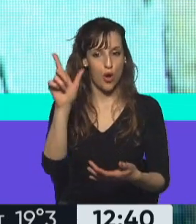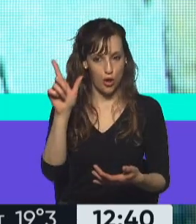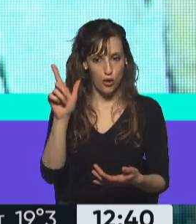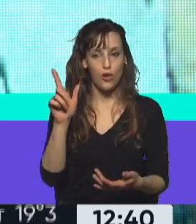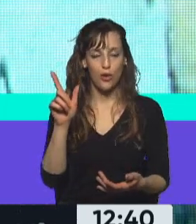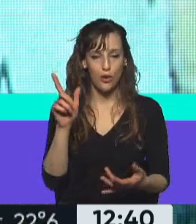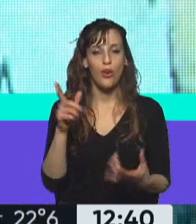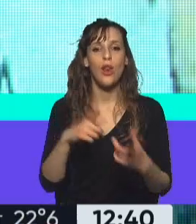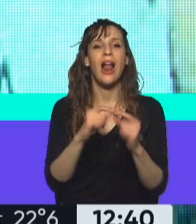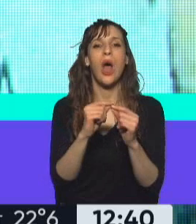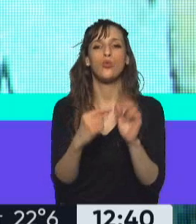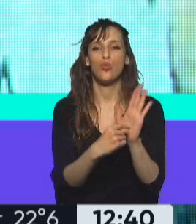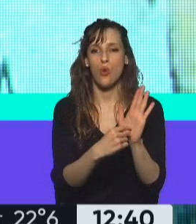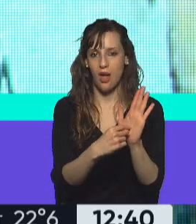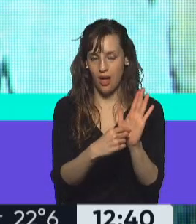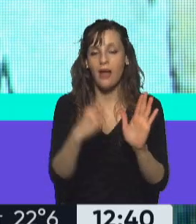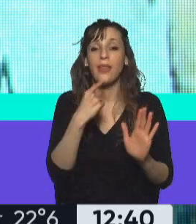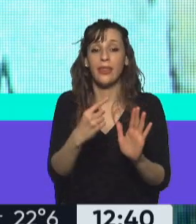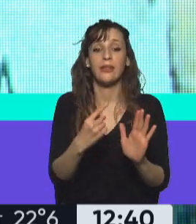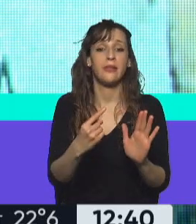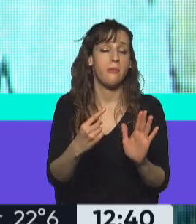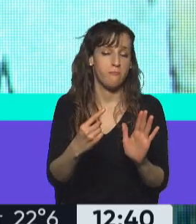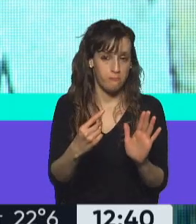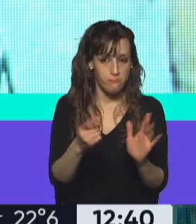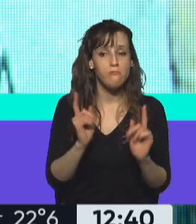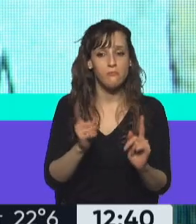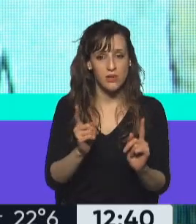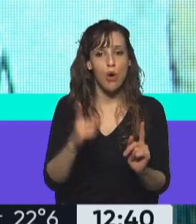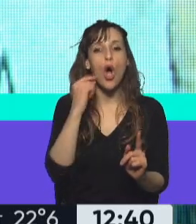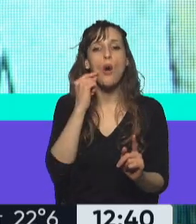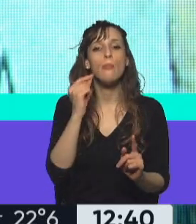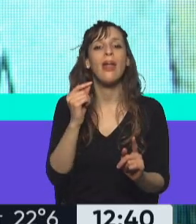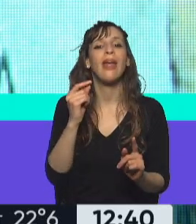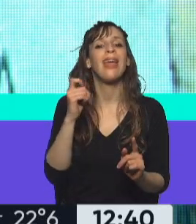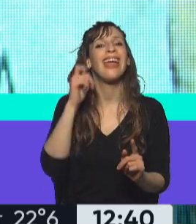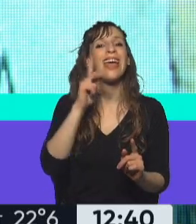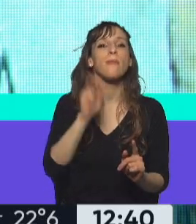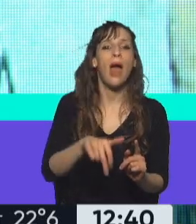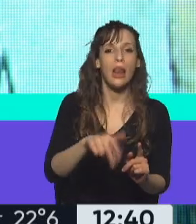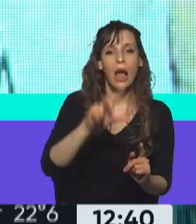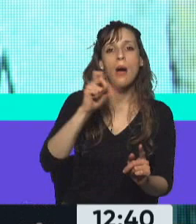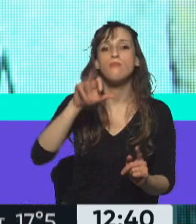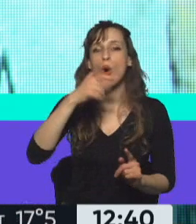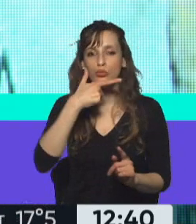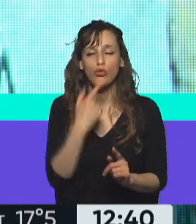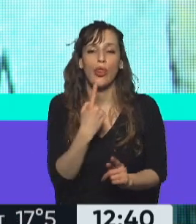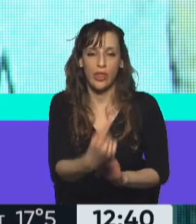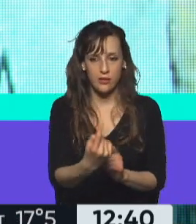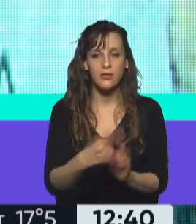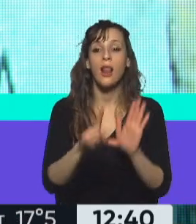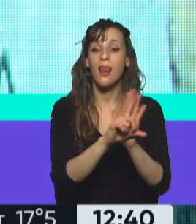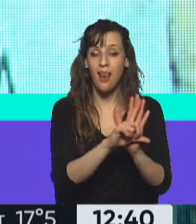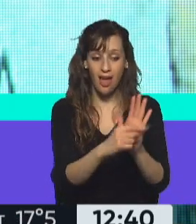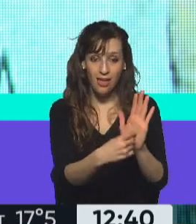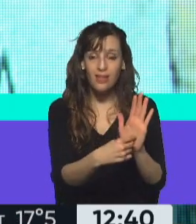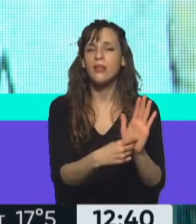cláusula constitucional que decimos que es operativa, como decía el tratadista, el doctor Germán Vidar Campos. Es una ley que reglamente ese